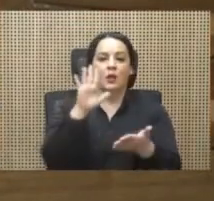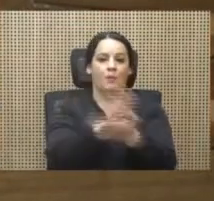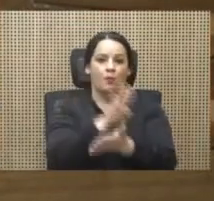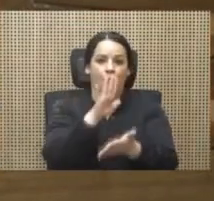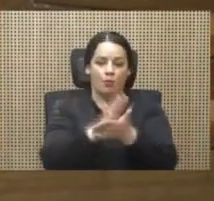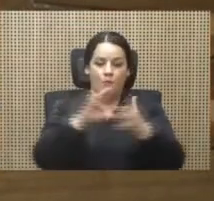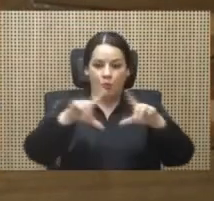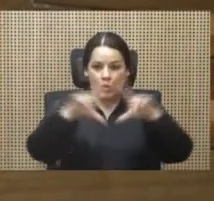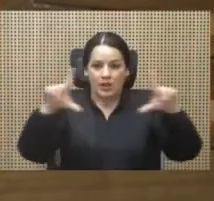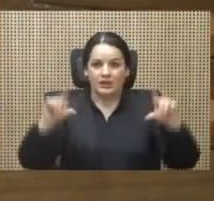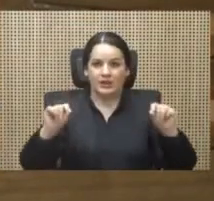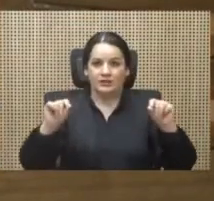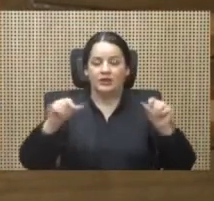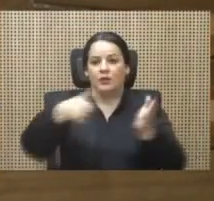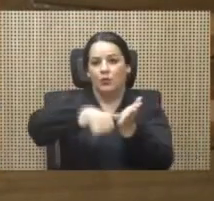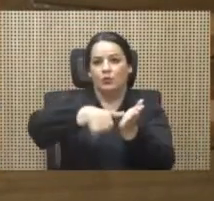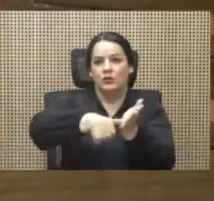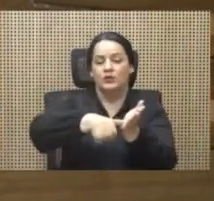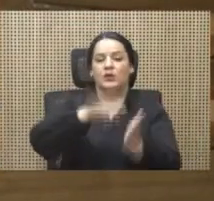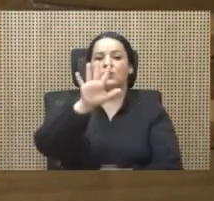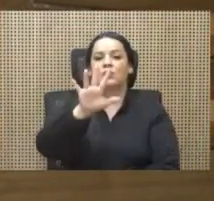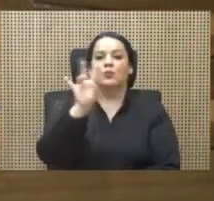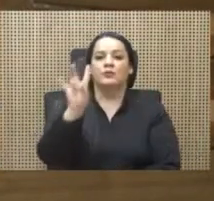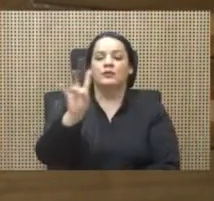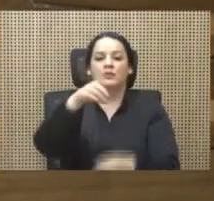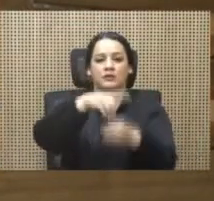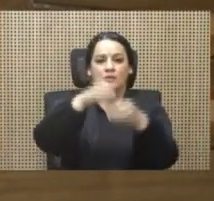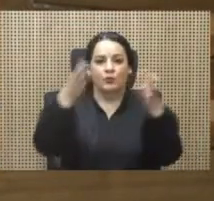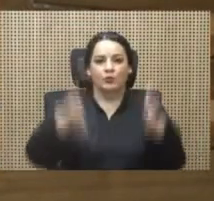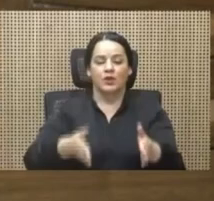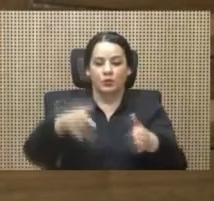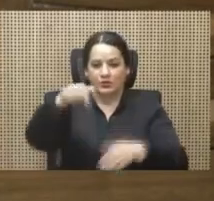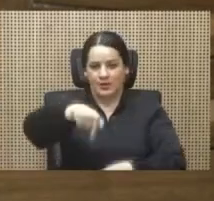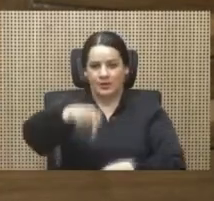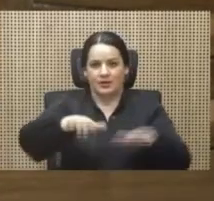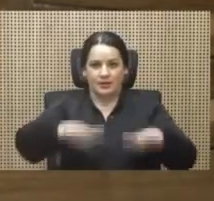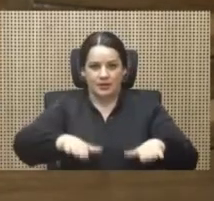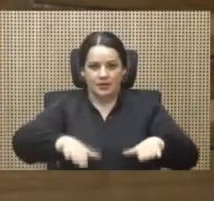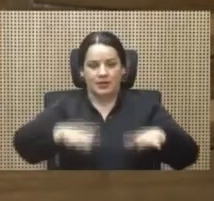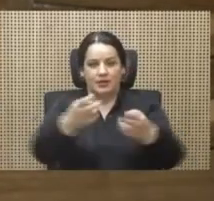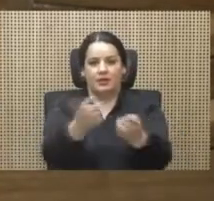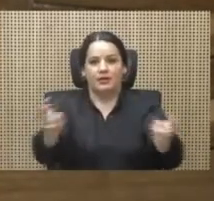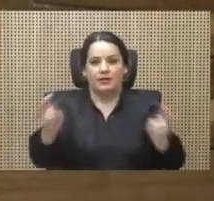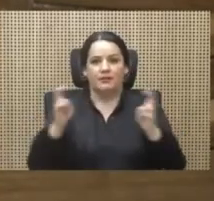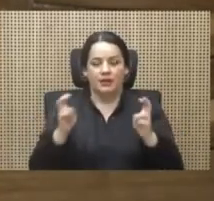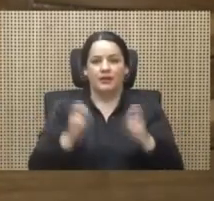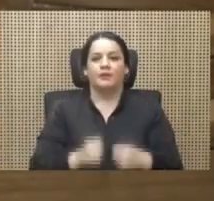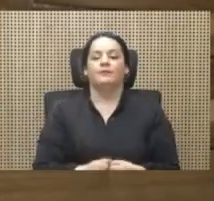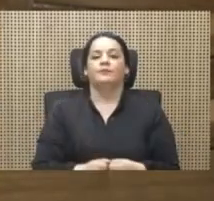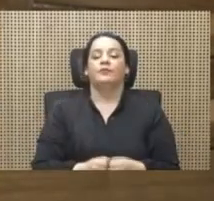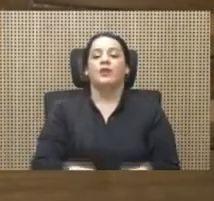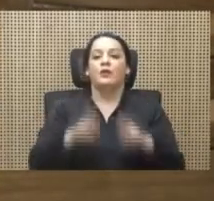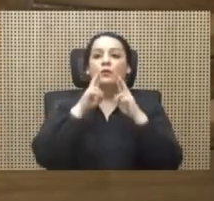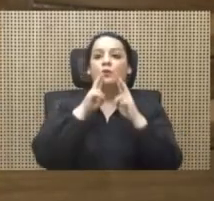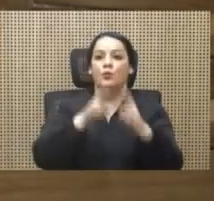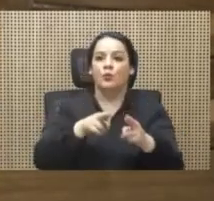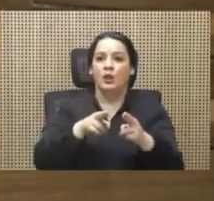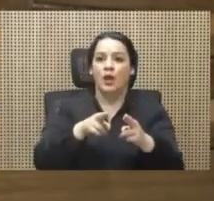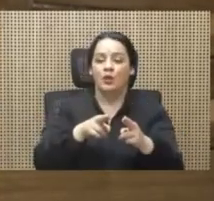57 diputados en el salón de sesiones el resultado de la votación